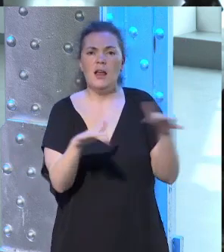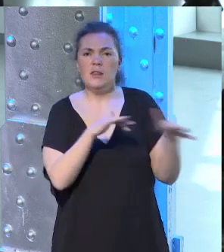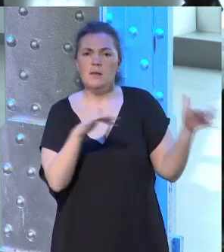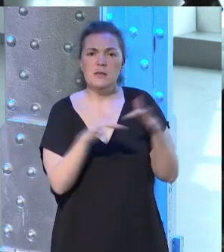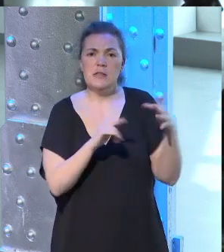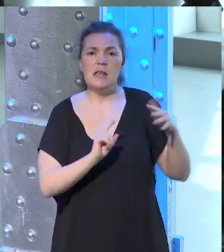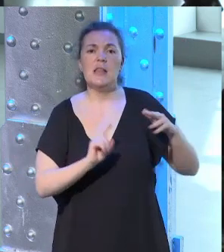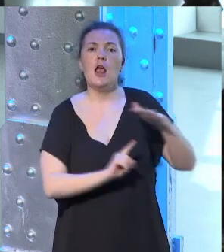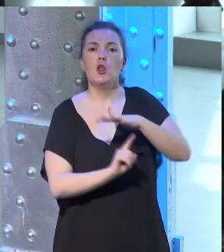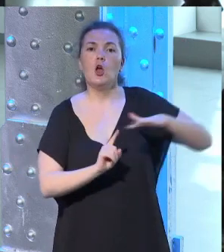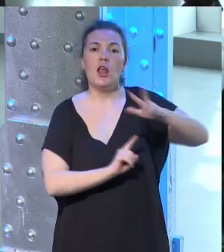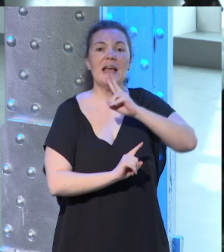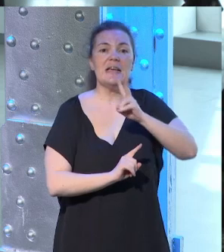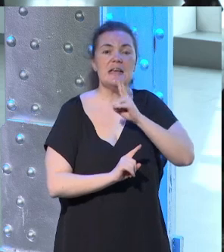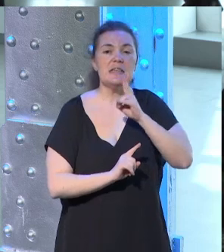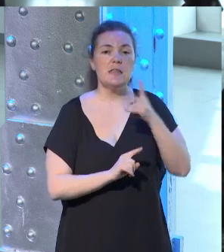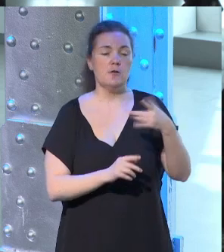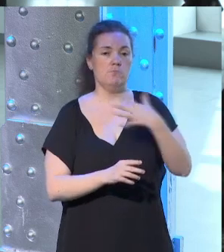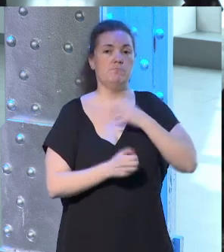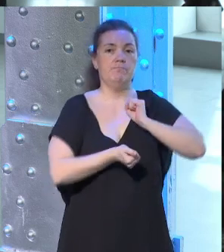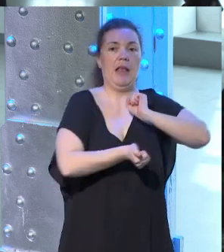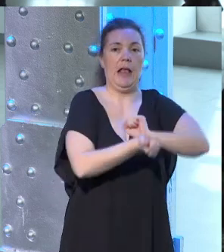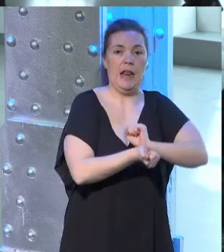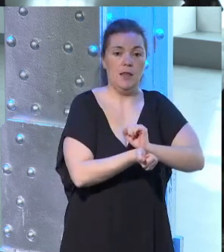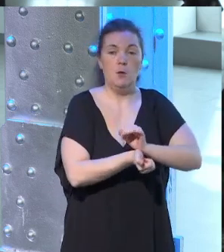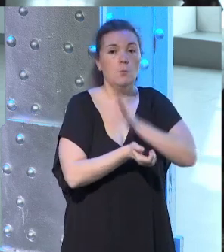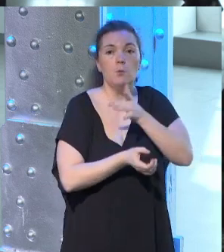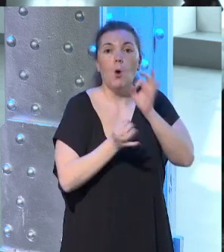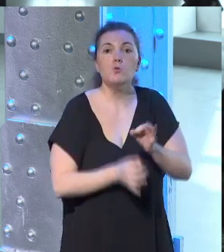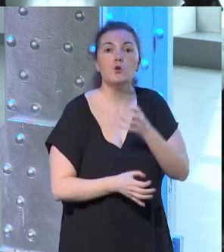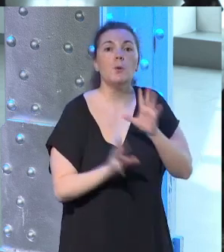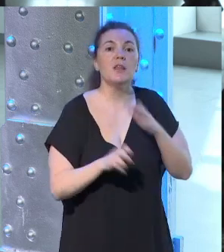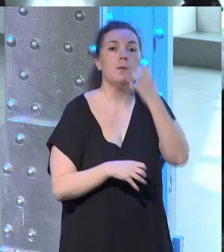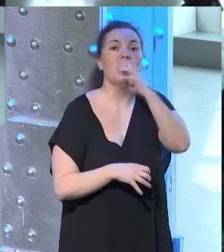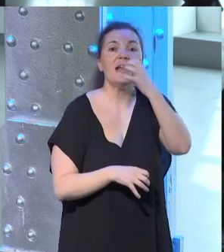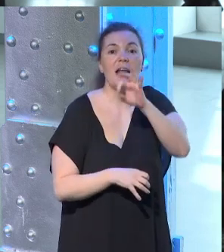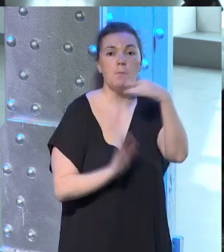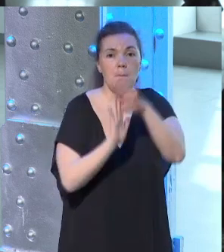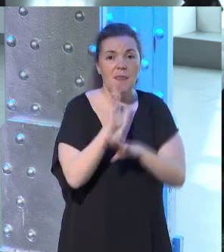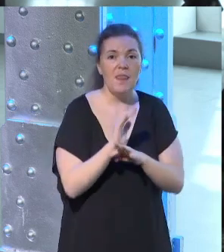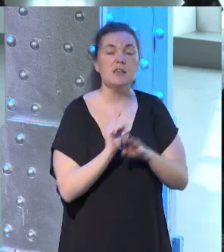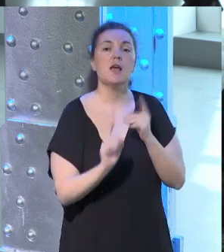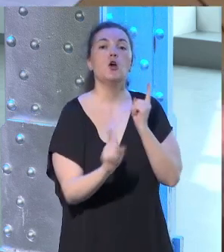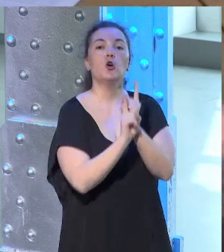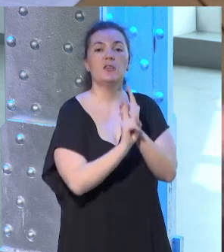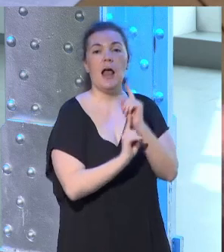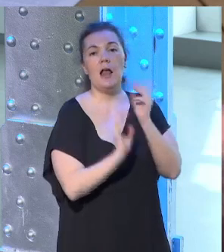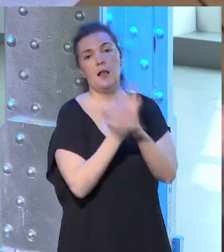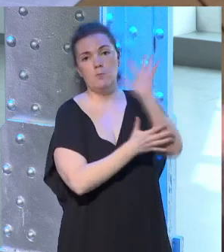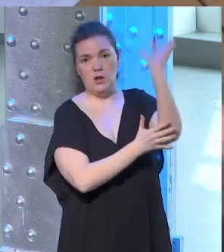fuimos encarcelados por precisamente reclamar medidas contra el cambio climático, ¿no? Y en la cárcel hicimos